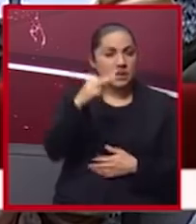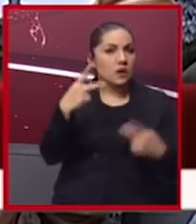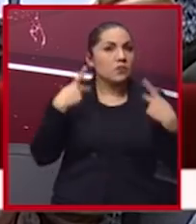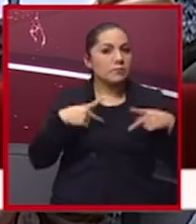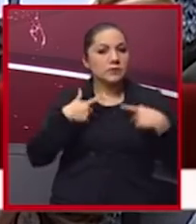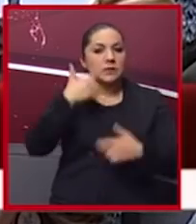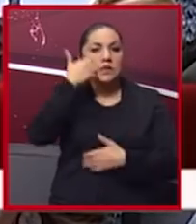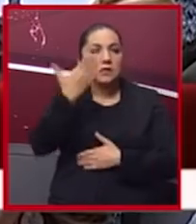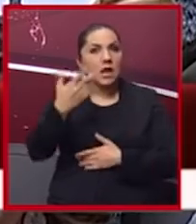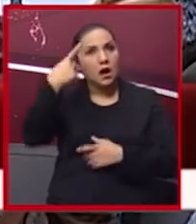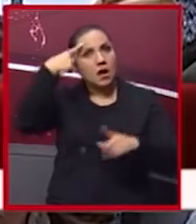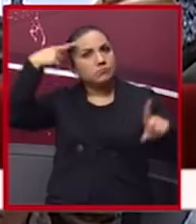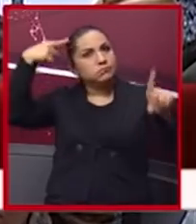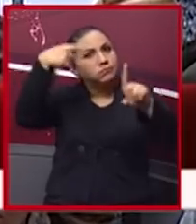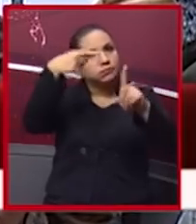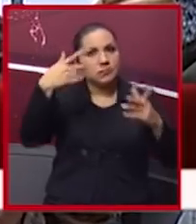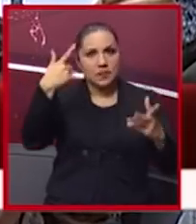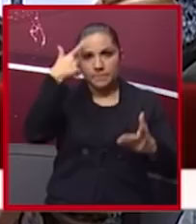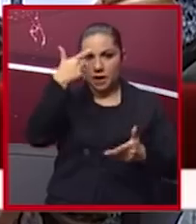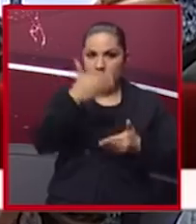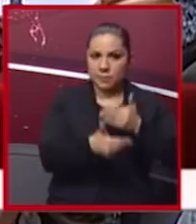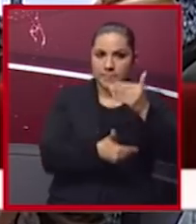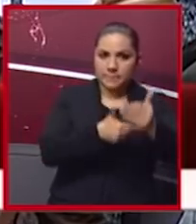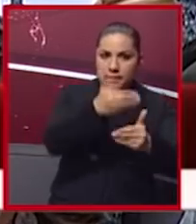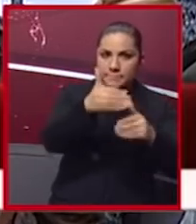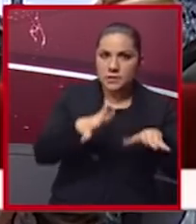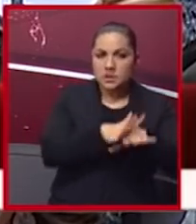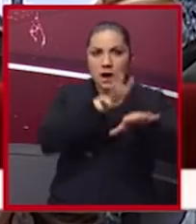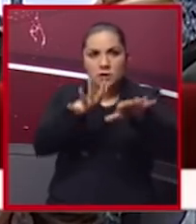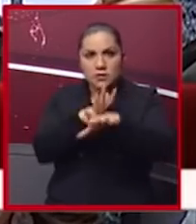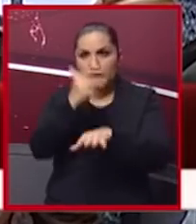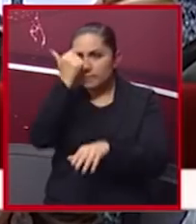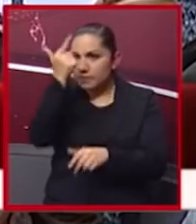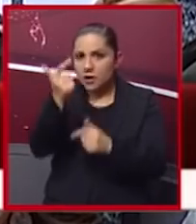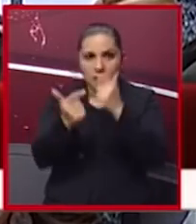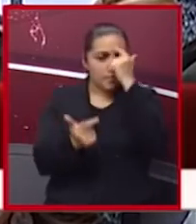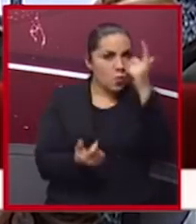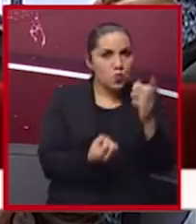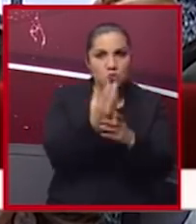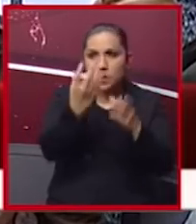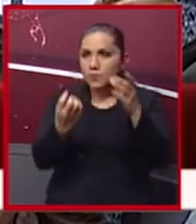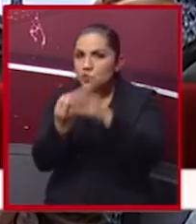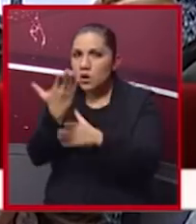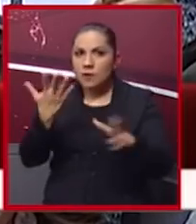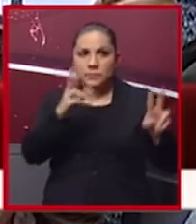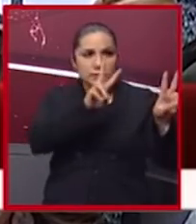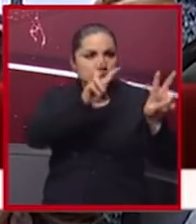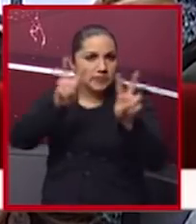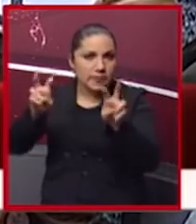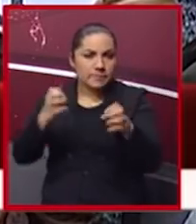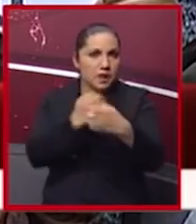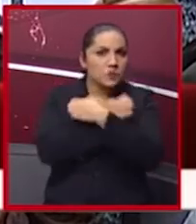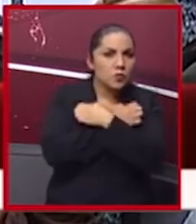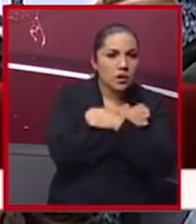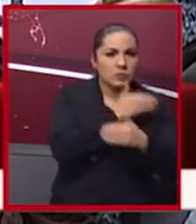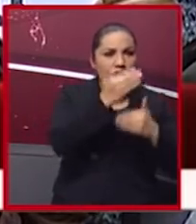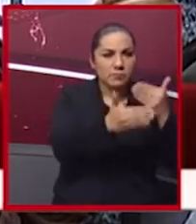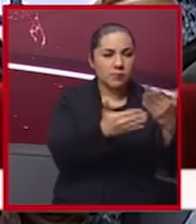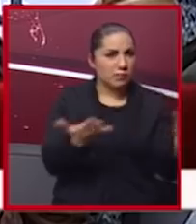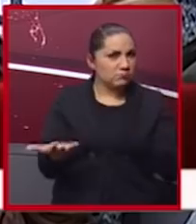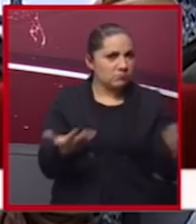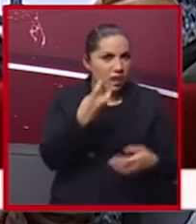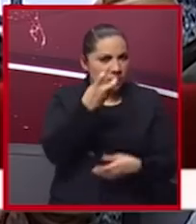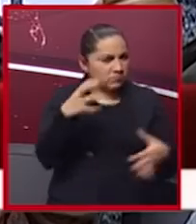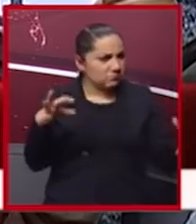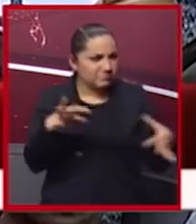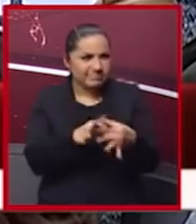de redacción, señor secretario, o pareciera una estrategia para debilitar a otros de los contrapesos democráticos de este país en